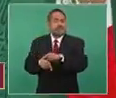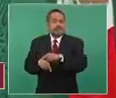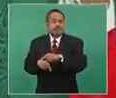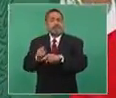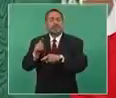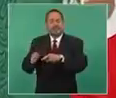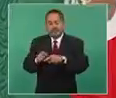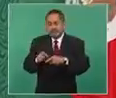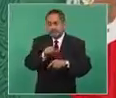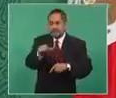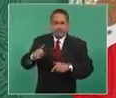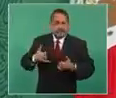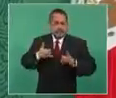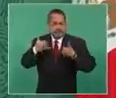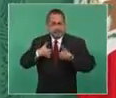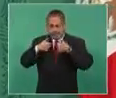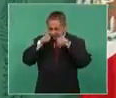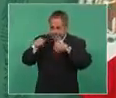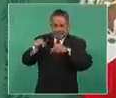el atender a los jóvenes